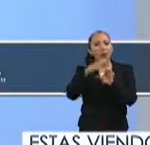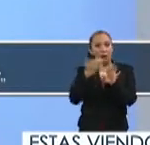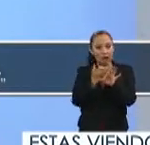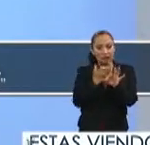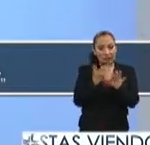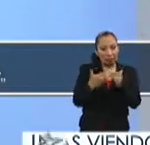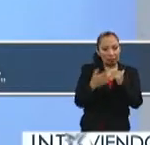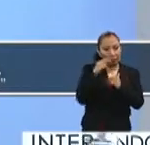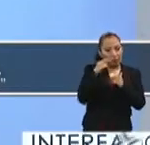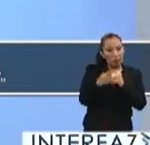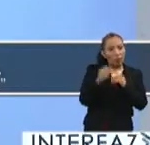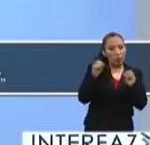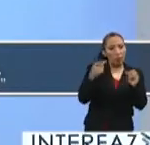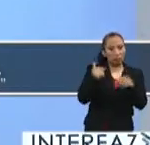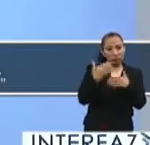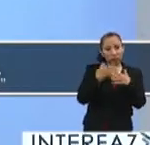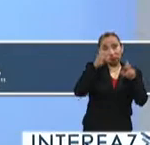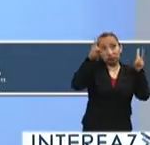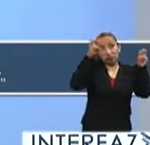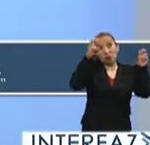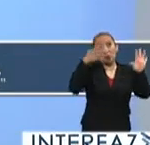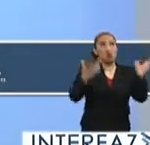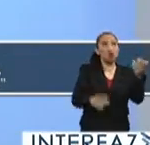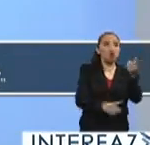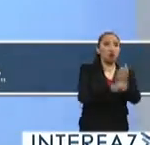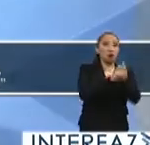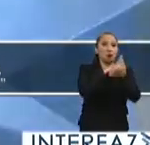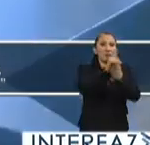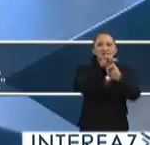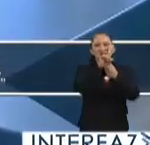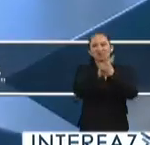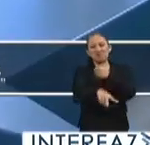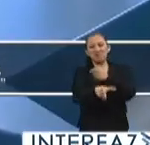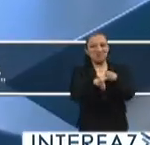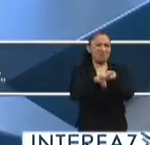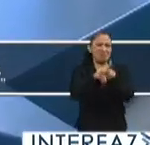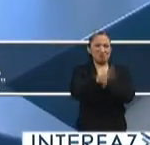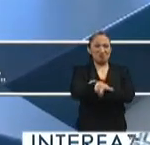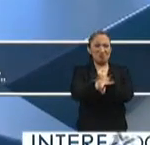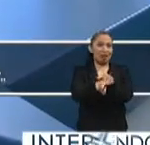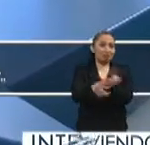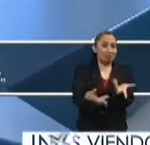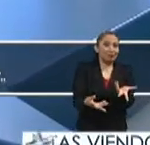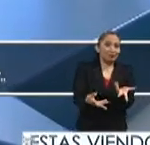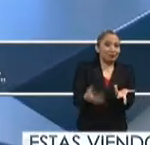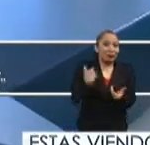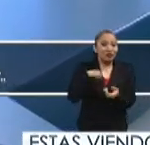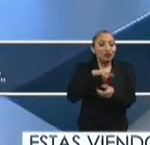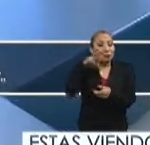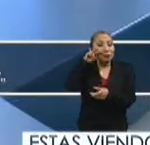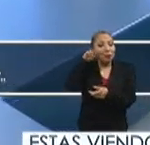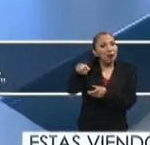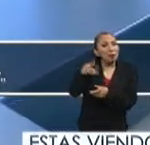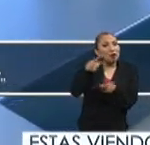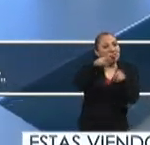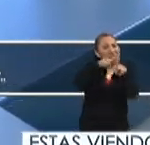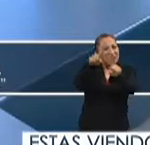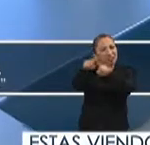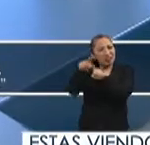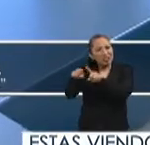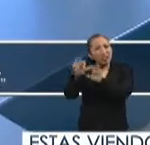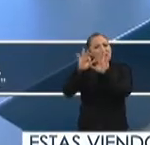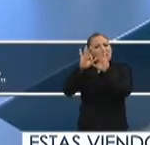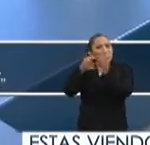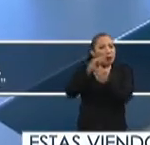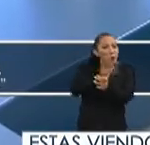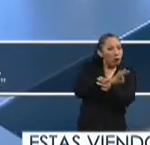que estamos sumergidos en algo que yo llamaría como una crisis de la verdad, ¿no? Estamos ante una múltiple variedad